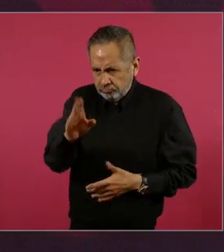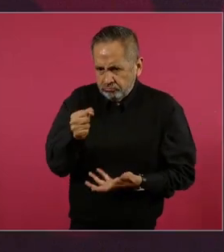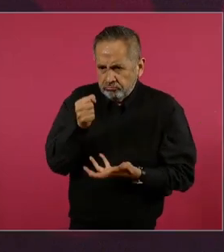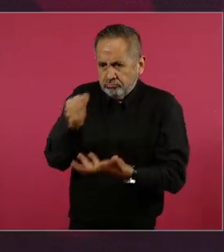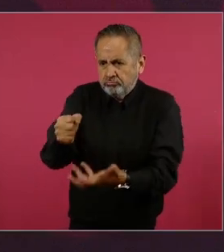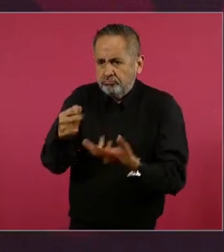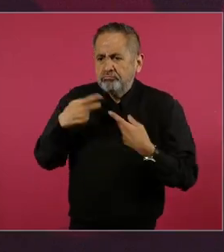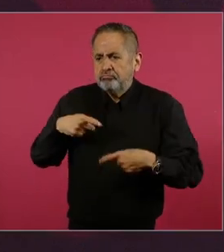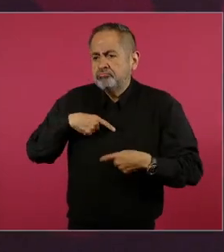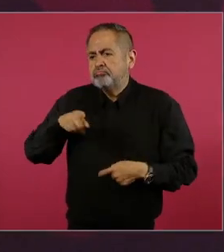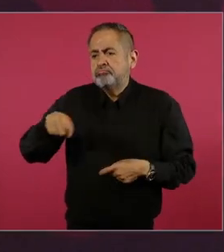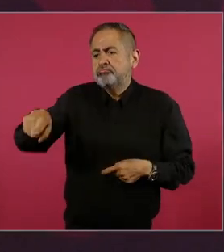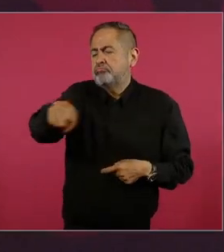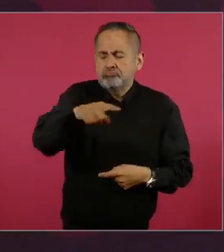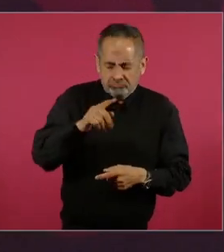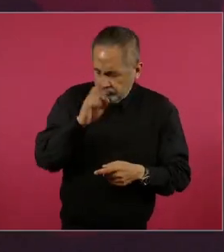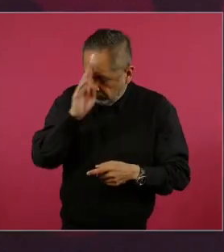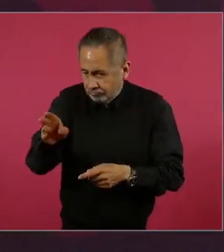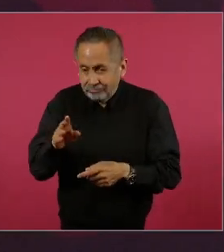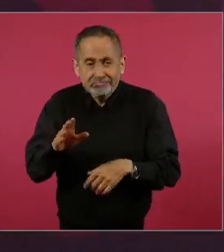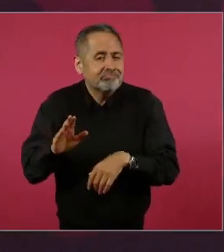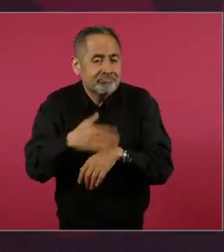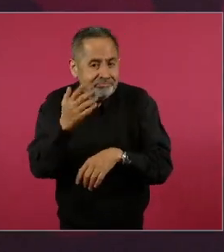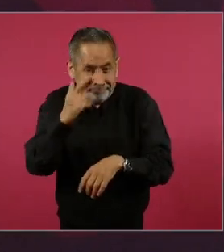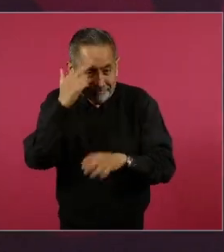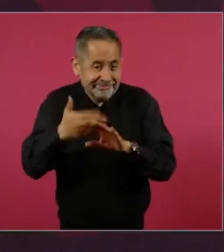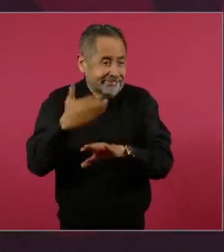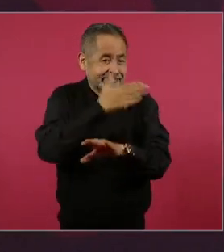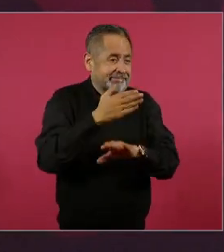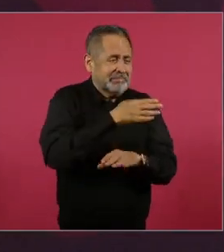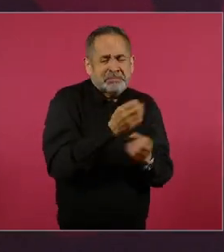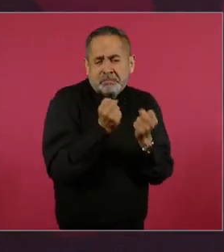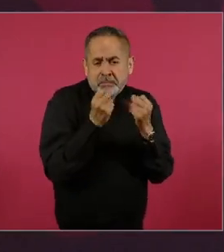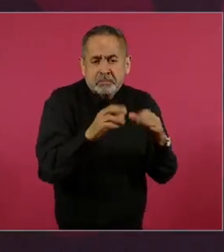porque habían organizaciones